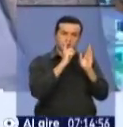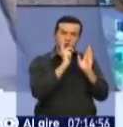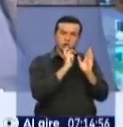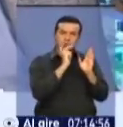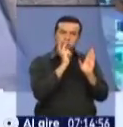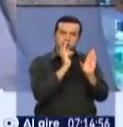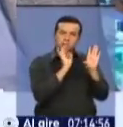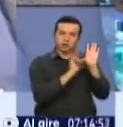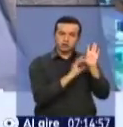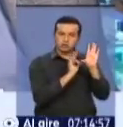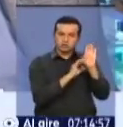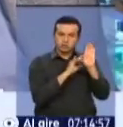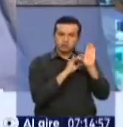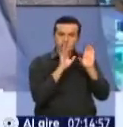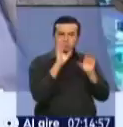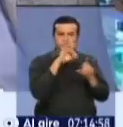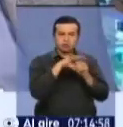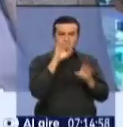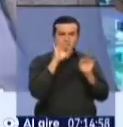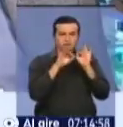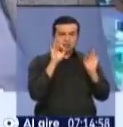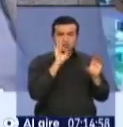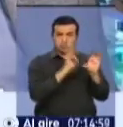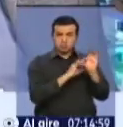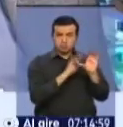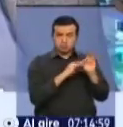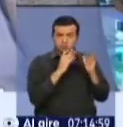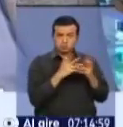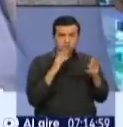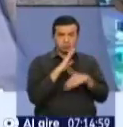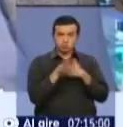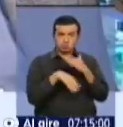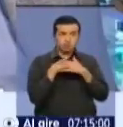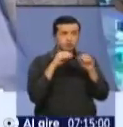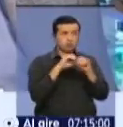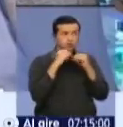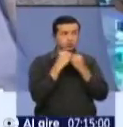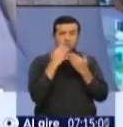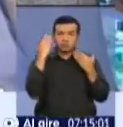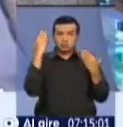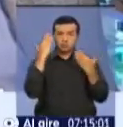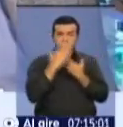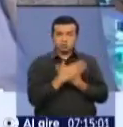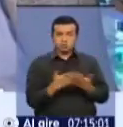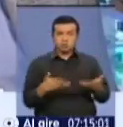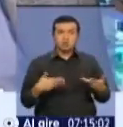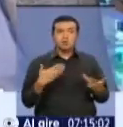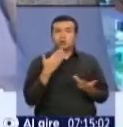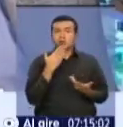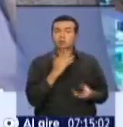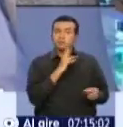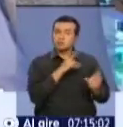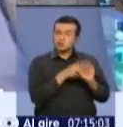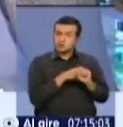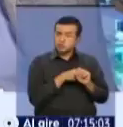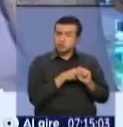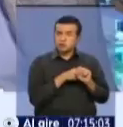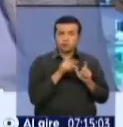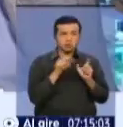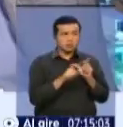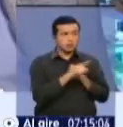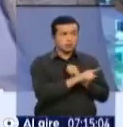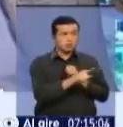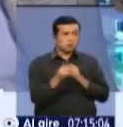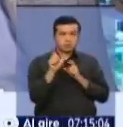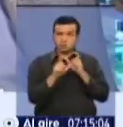estaríamos eligiendo por elección popular y donde todas las organizaciones políticas pudiesen participar y la ciudadanía